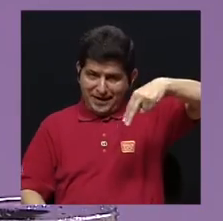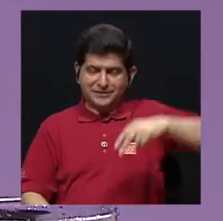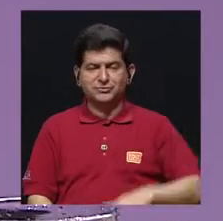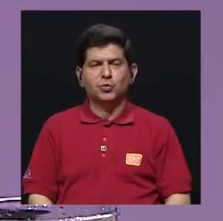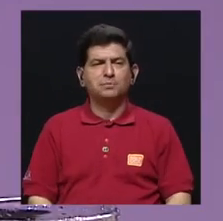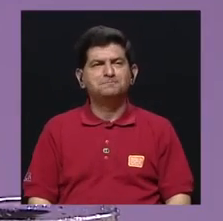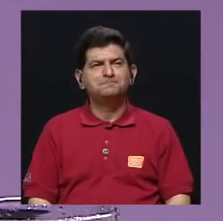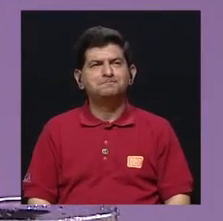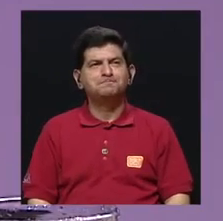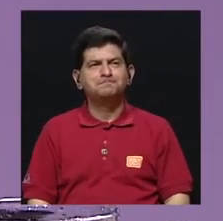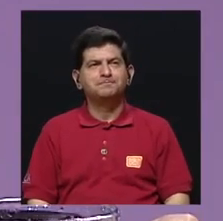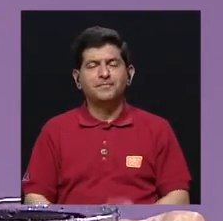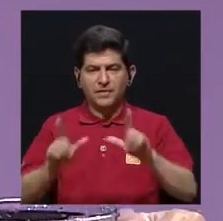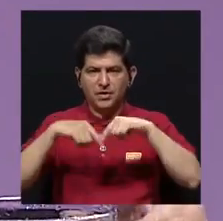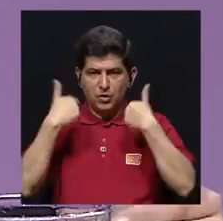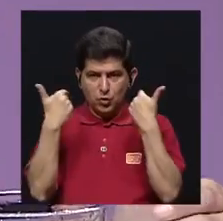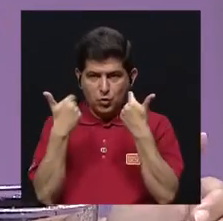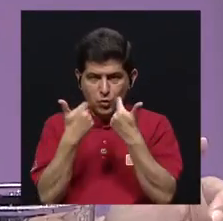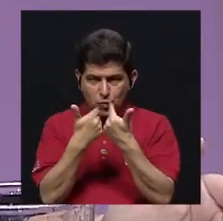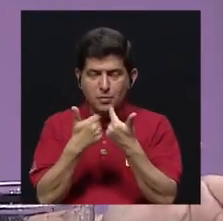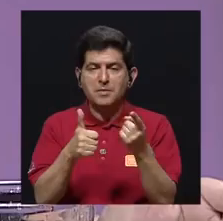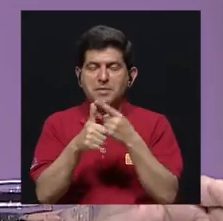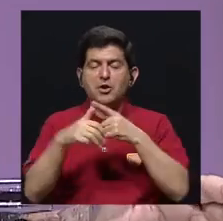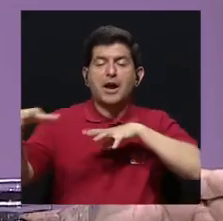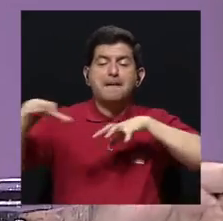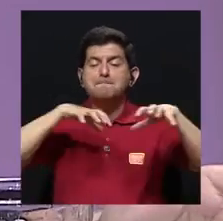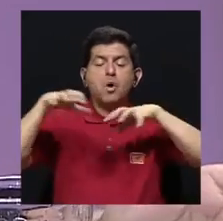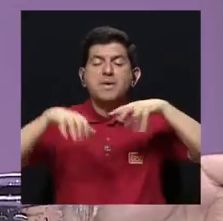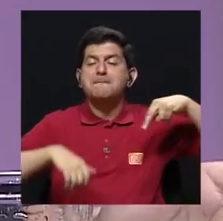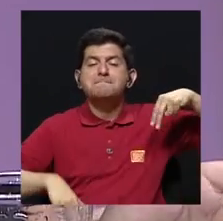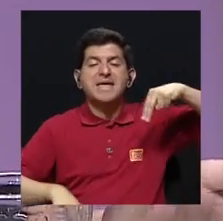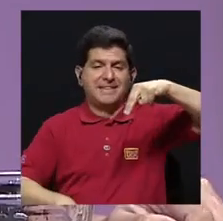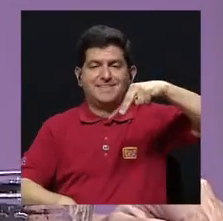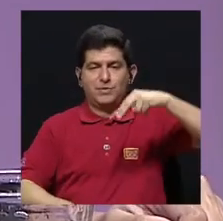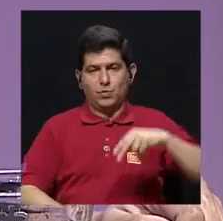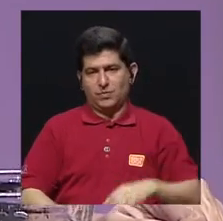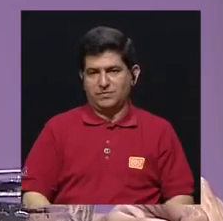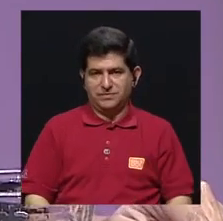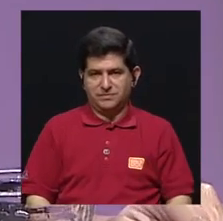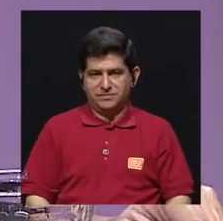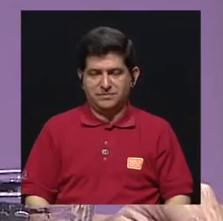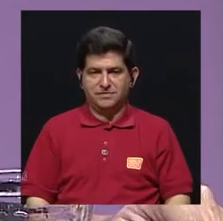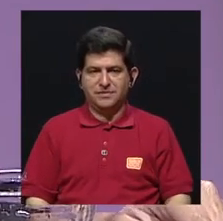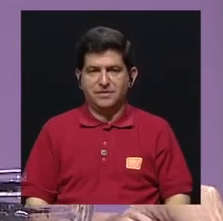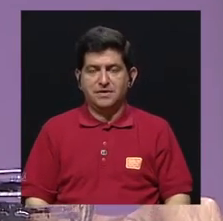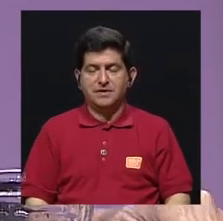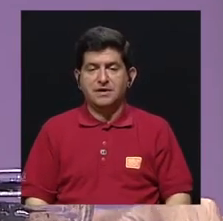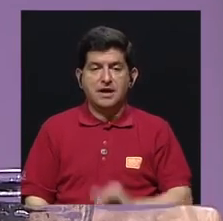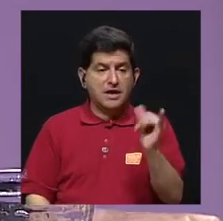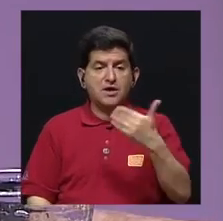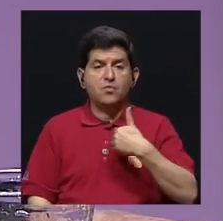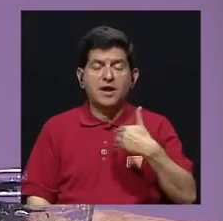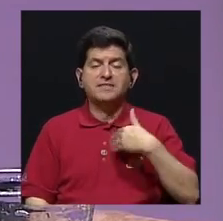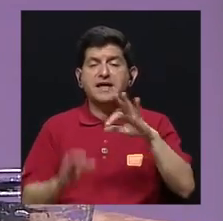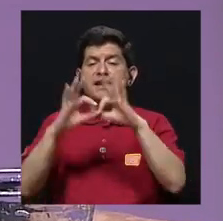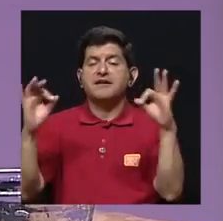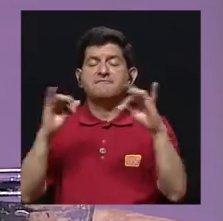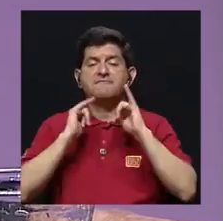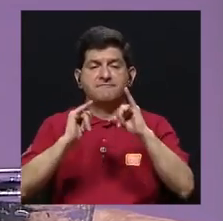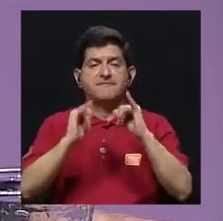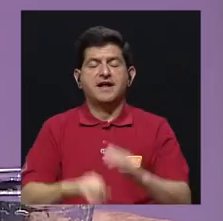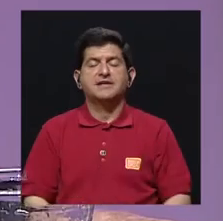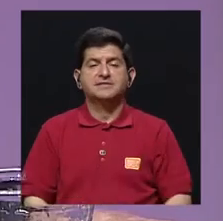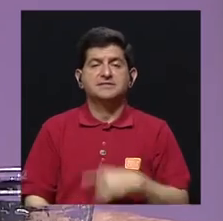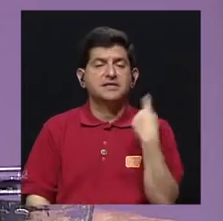movimiento Caminando tenía, y la colectiva también tiene, una frase en común, que es: la única forma de avanzar es de levantarse y caminar, que